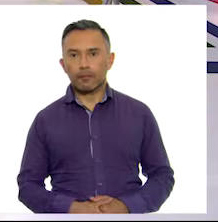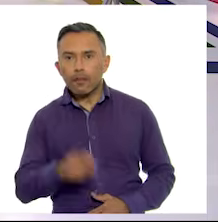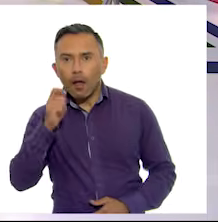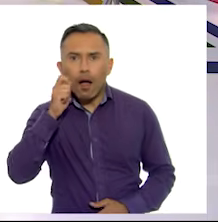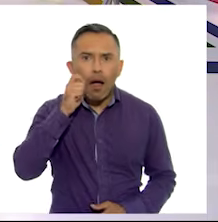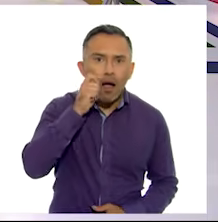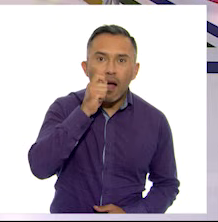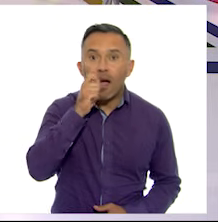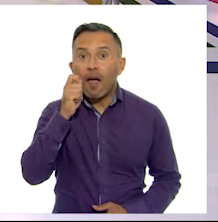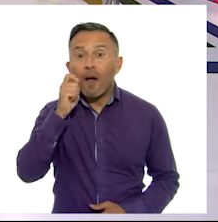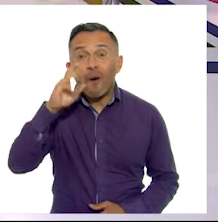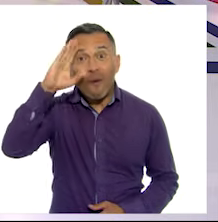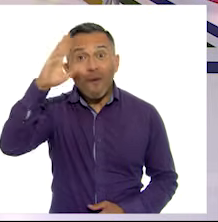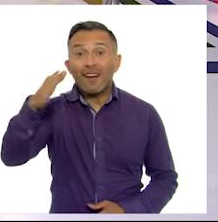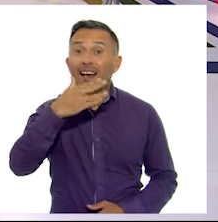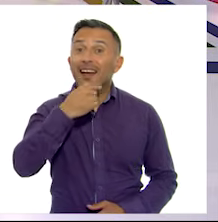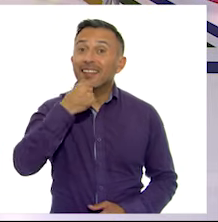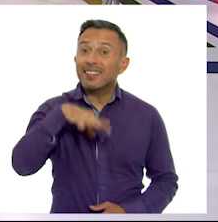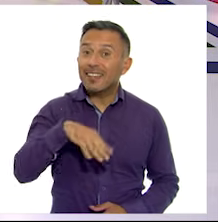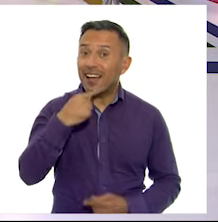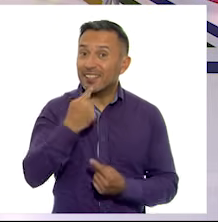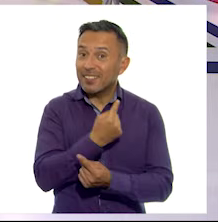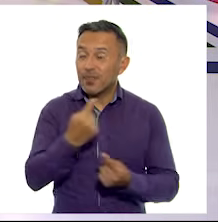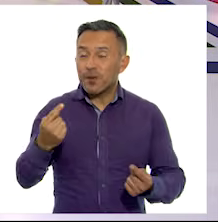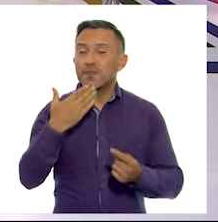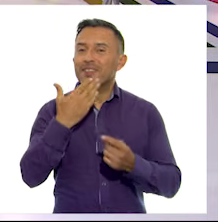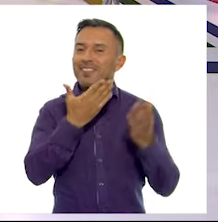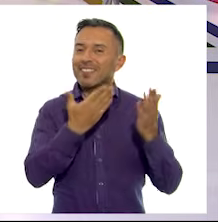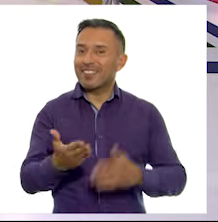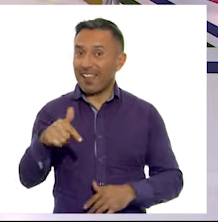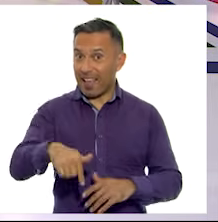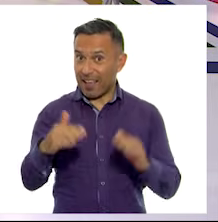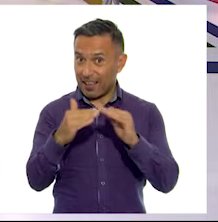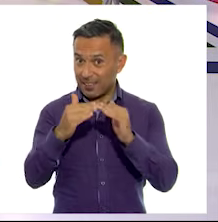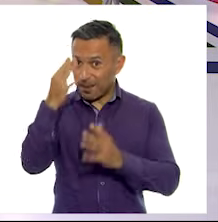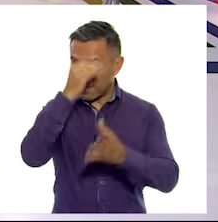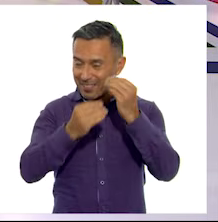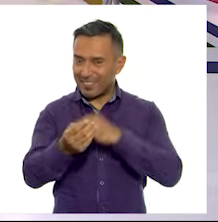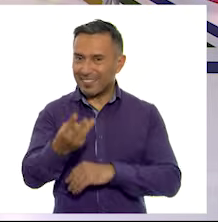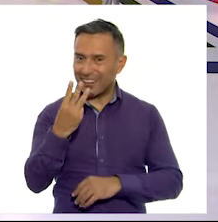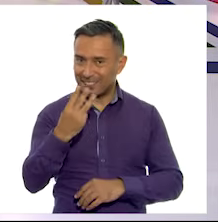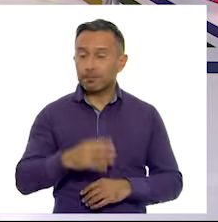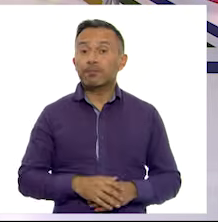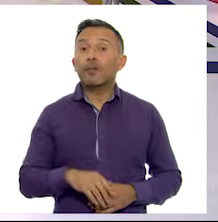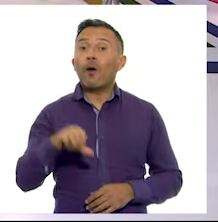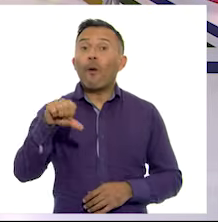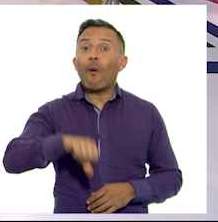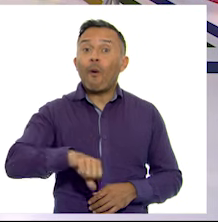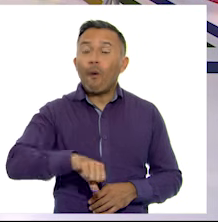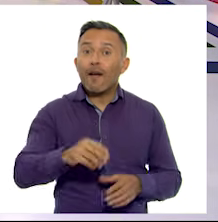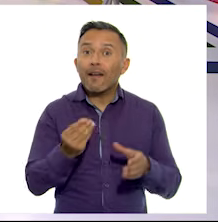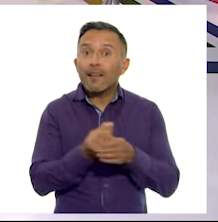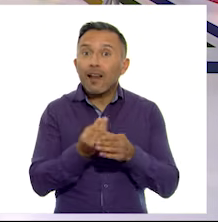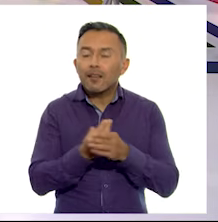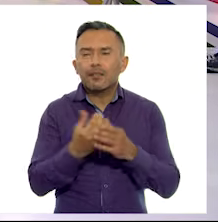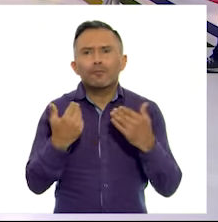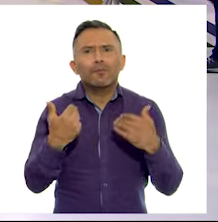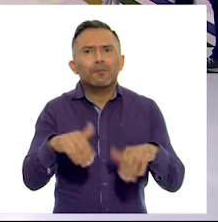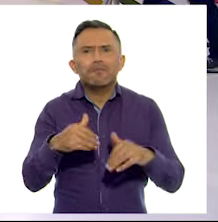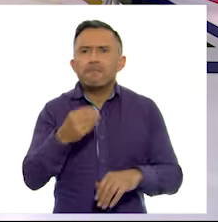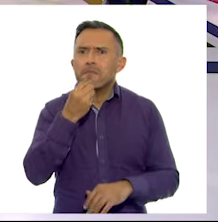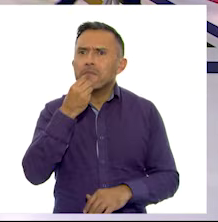¡Ay, hola, niñas y niños! Bienvenidas y bienvenidos a Aprende en Casa 3. El día de hoy tenemos una clase muy interesante